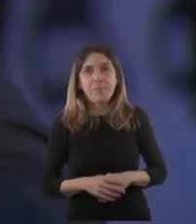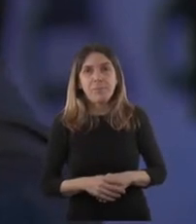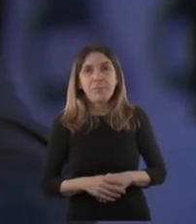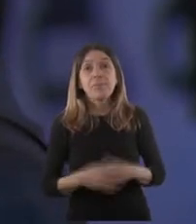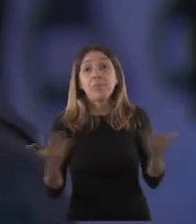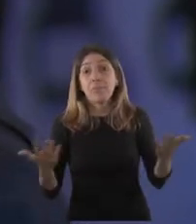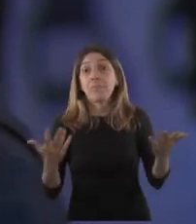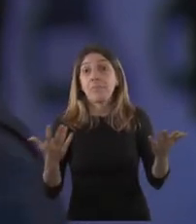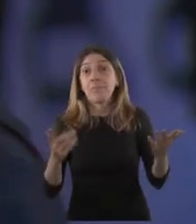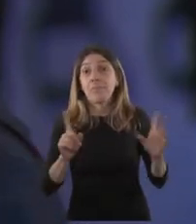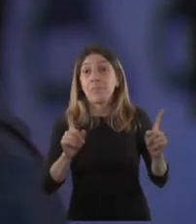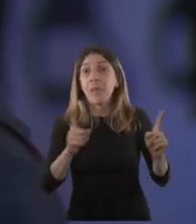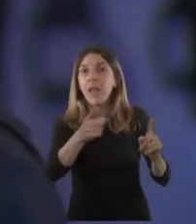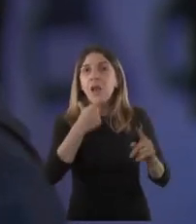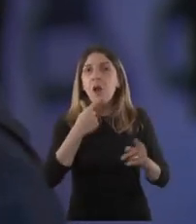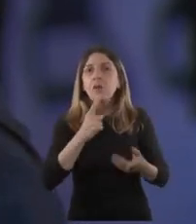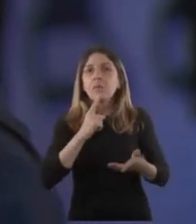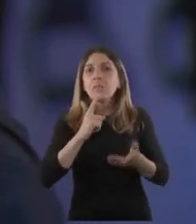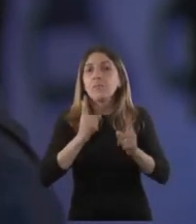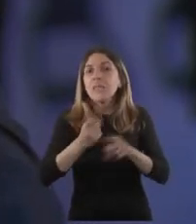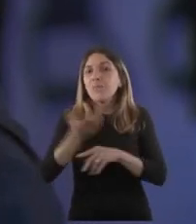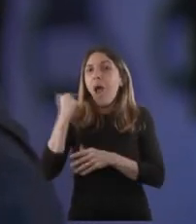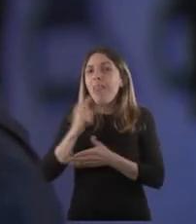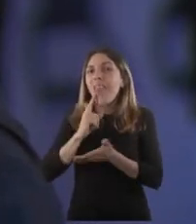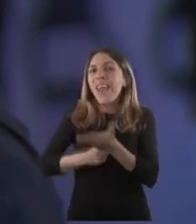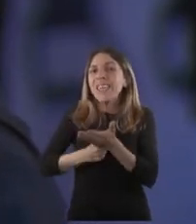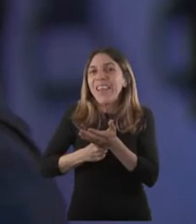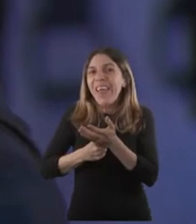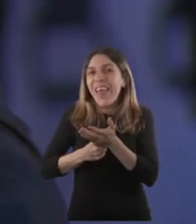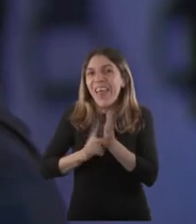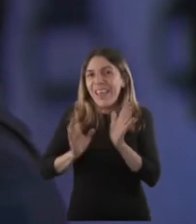Sin duda que las medidas iniciales,